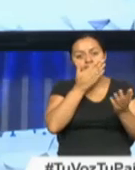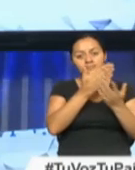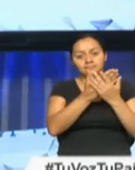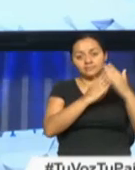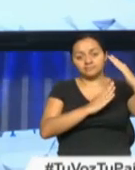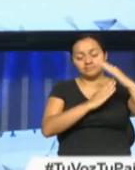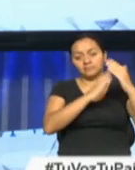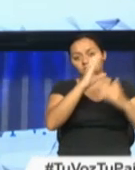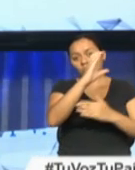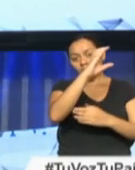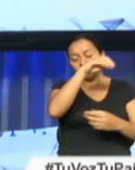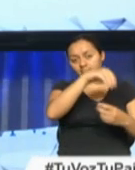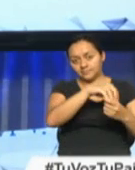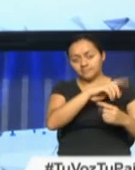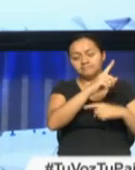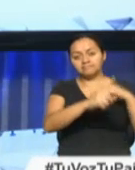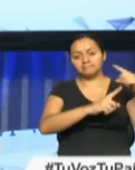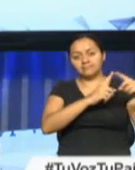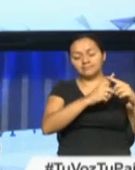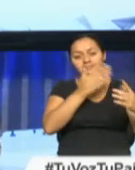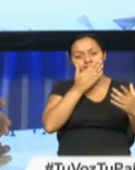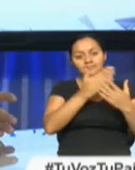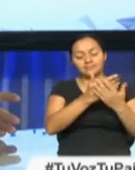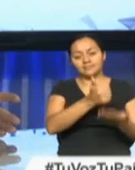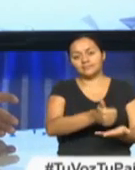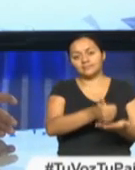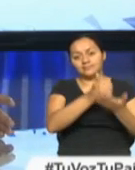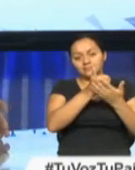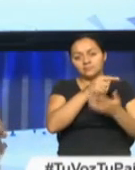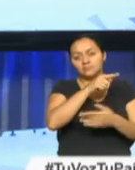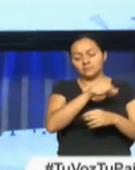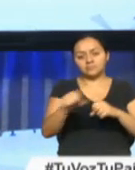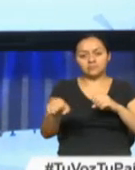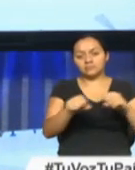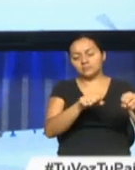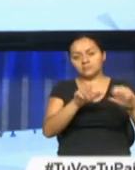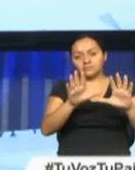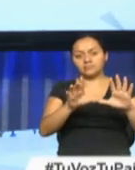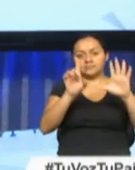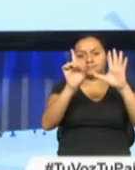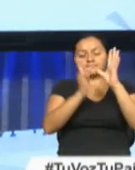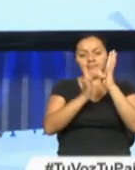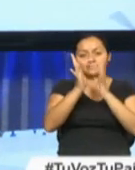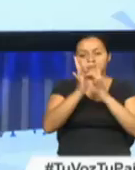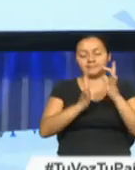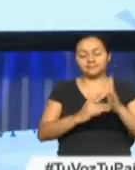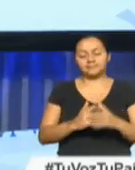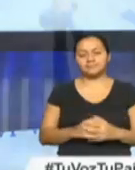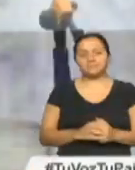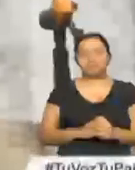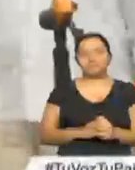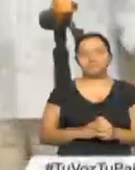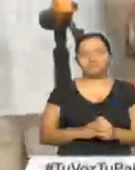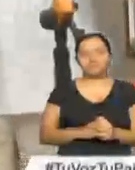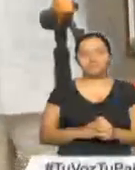Colombia. Asimismo, agradeció por el apoyo brindado por ese país durante el terremoto del año pasado.